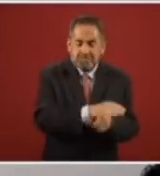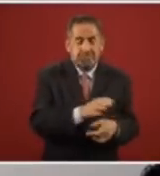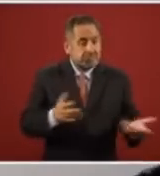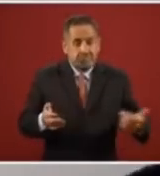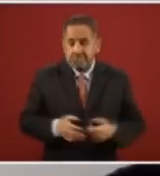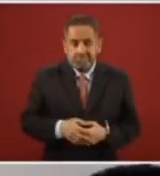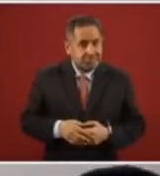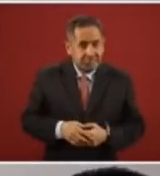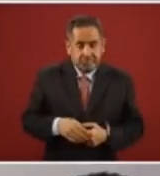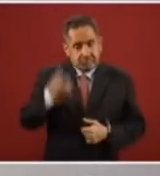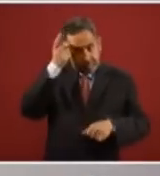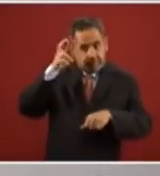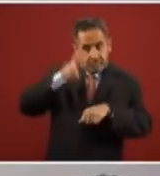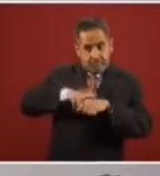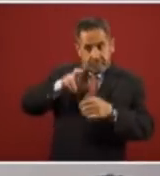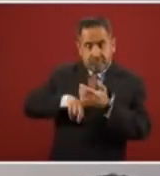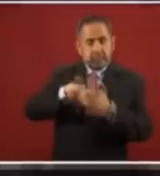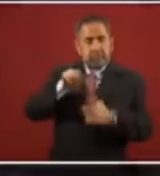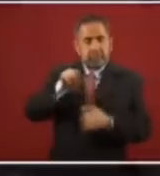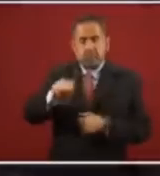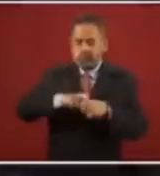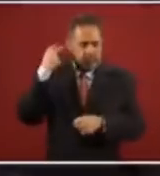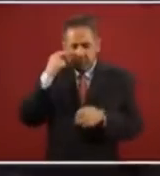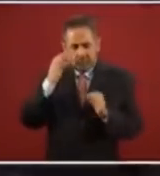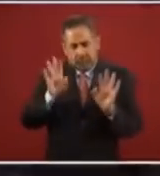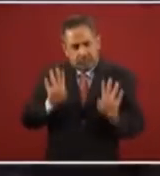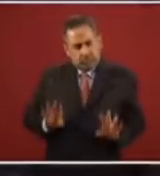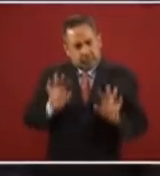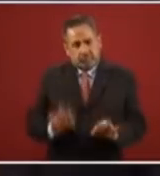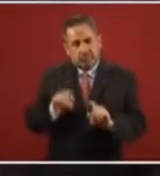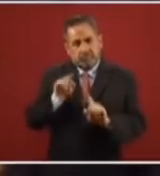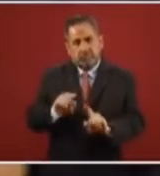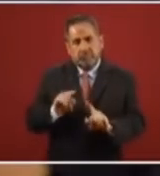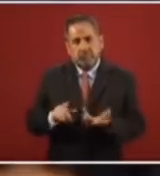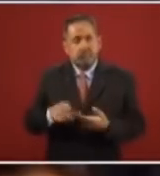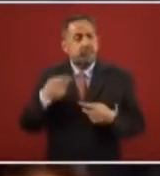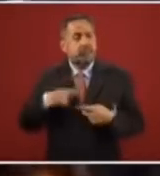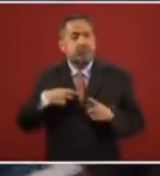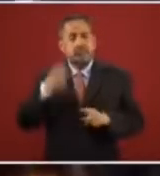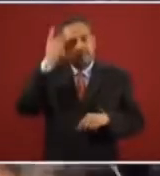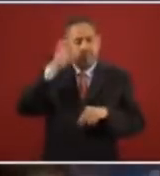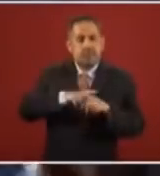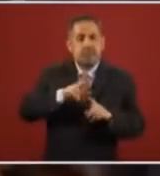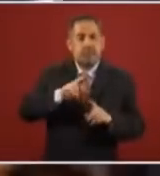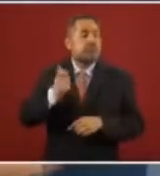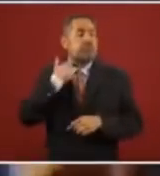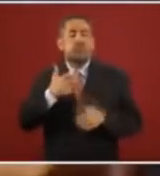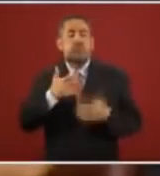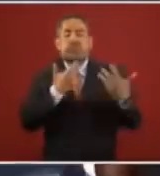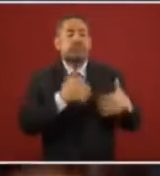directores, en el caso de Veracruz específicamente, es una persona que estaba trabajando en una empresa,